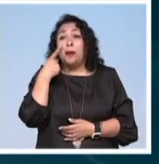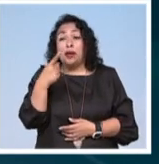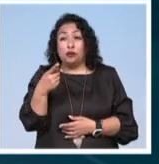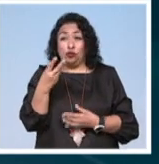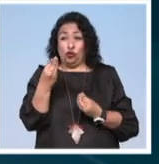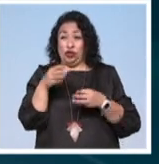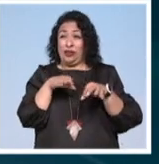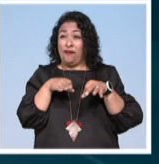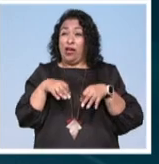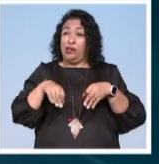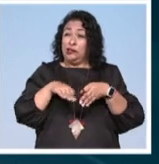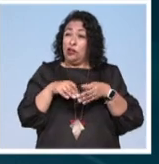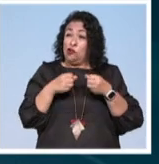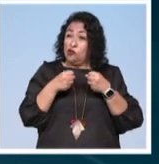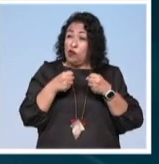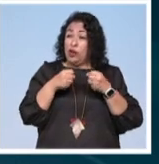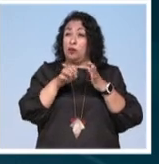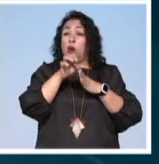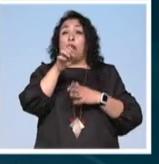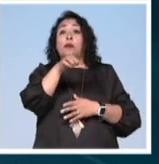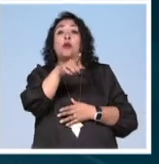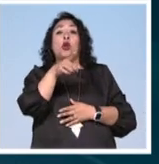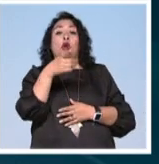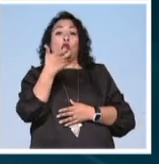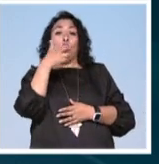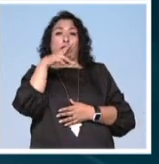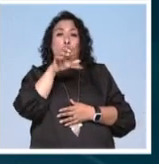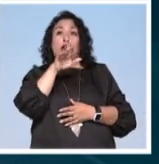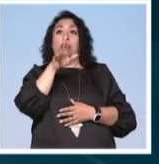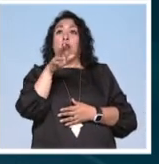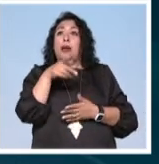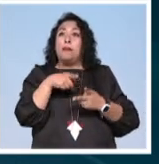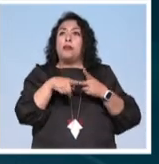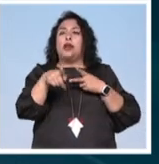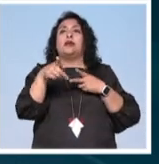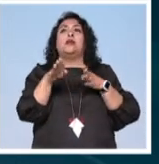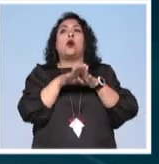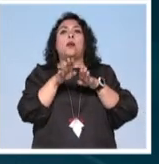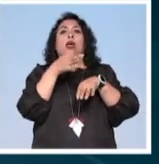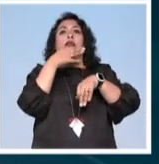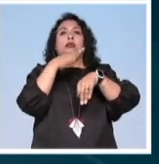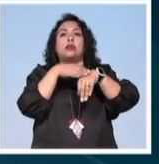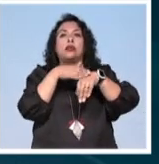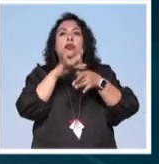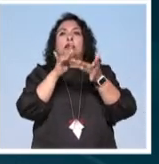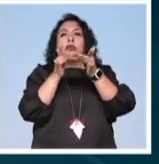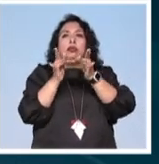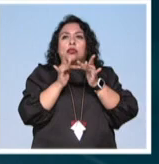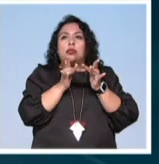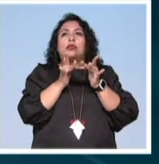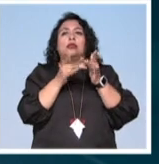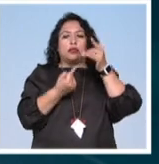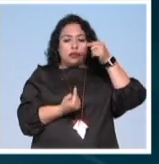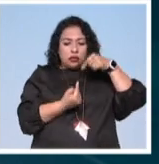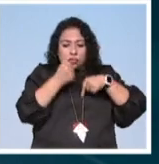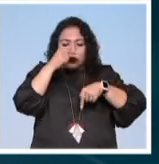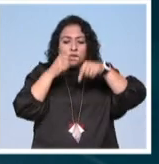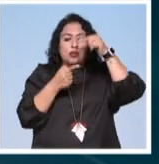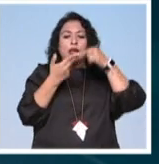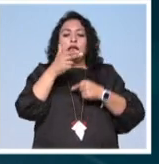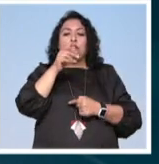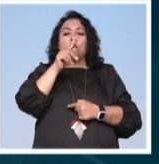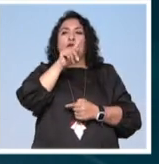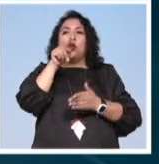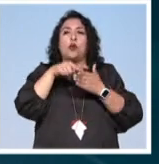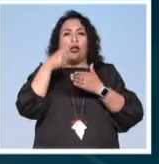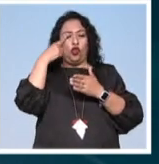carga laboral constante, por ejemplo, la hormona del cortisol se activa y lo hace mediante señales nerviosas y hormonales por el hipotálamo